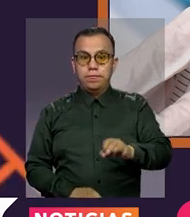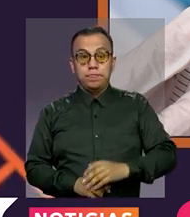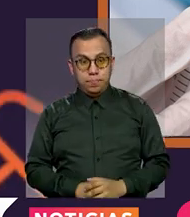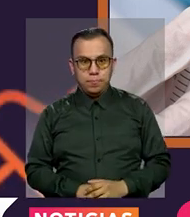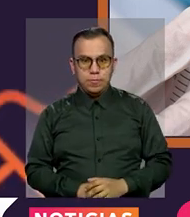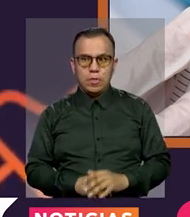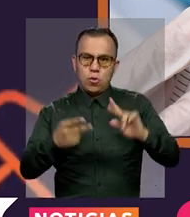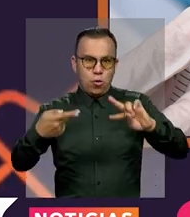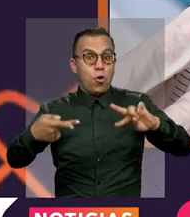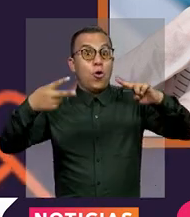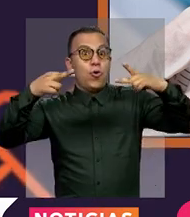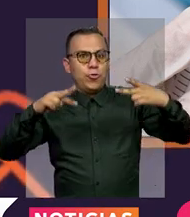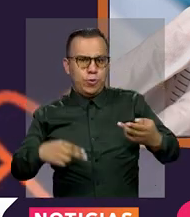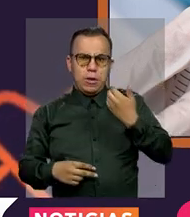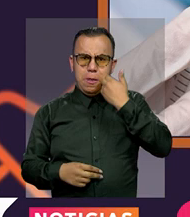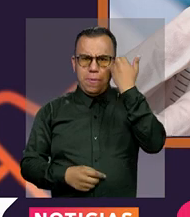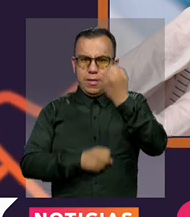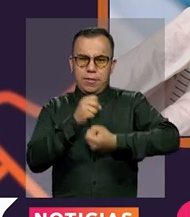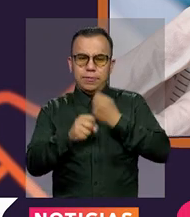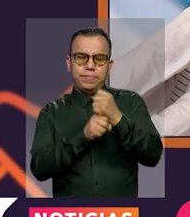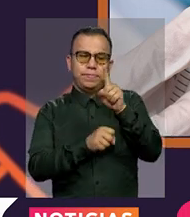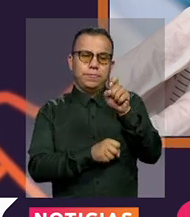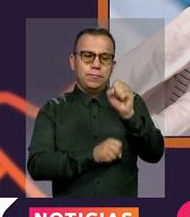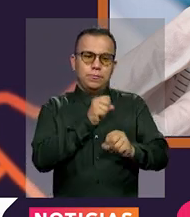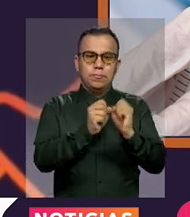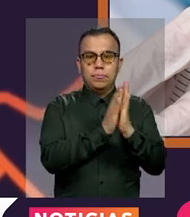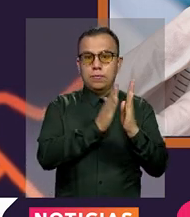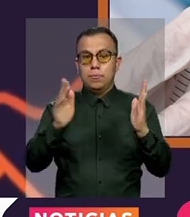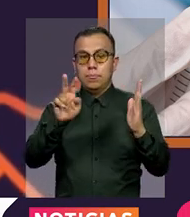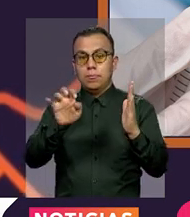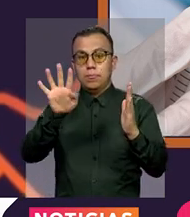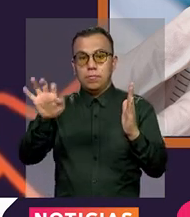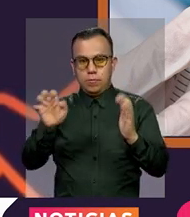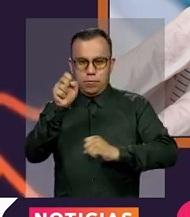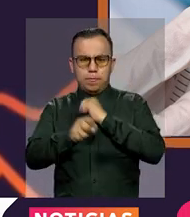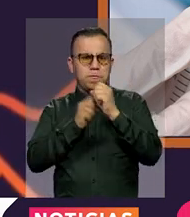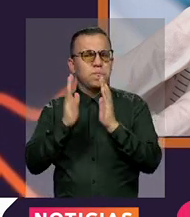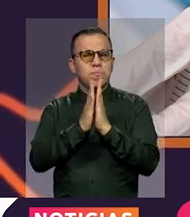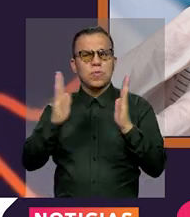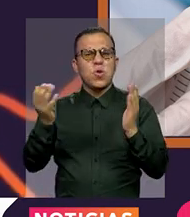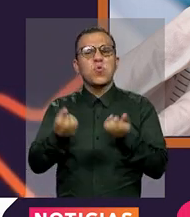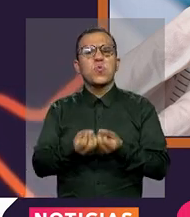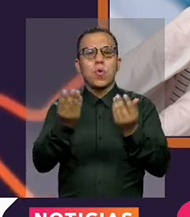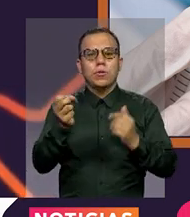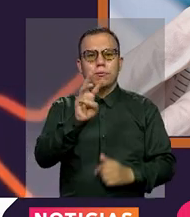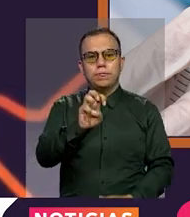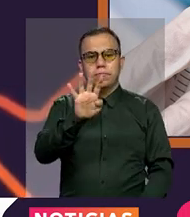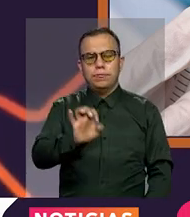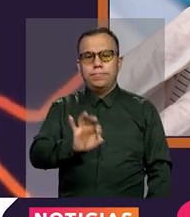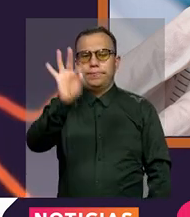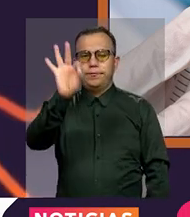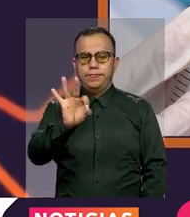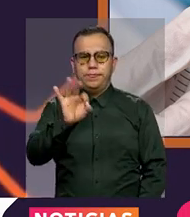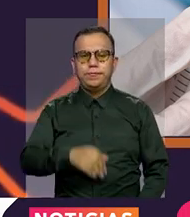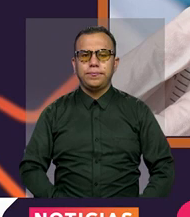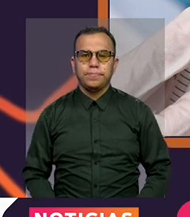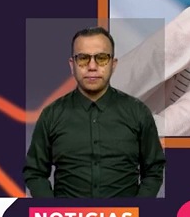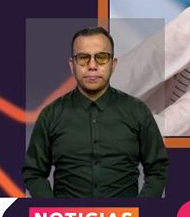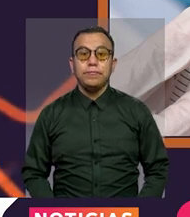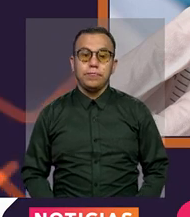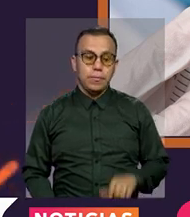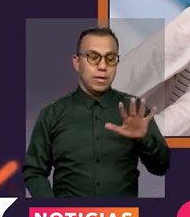Una cara opuesta son los adultos mayores de 60 a 79 años con un cubrimiento de vacunación del 89%,